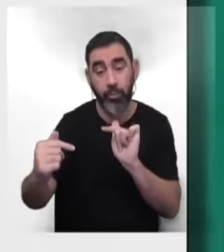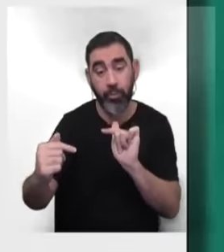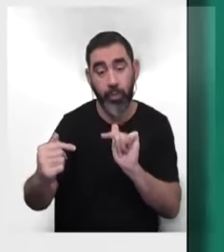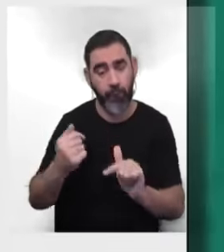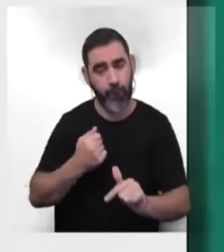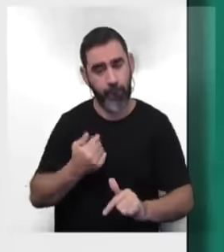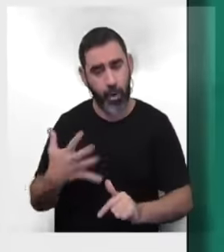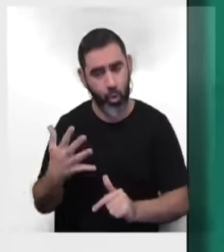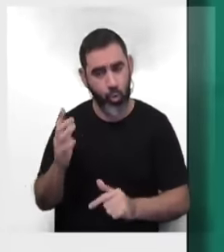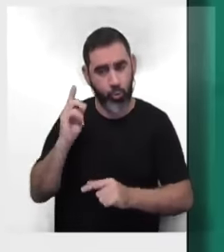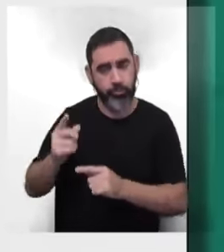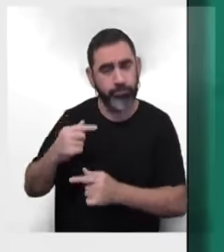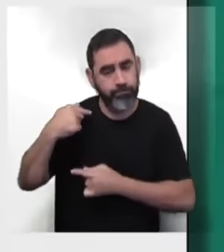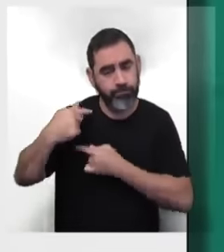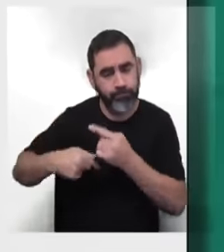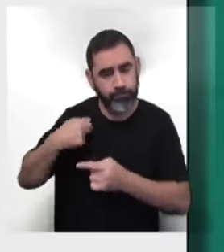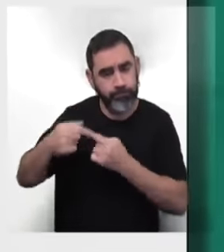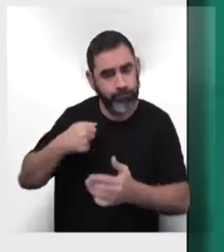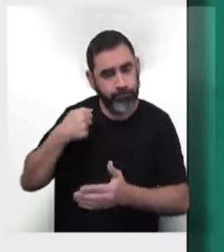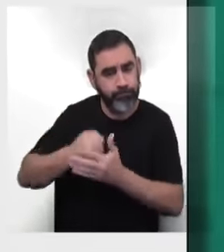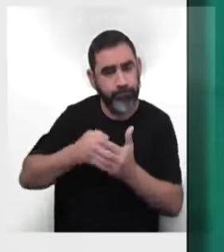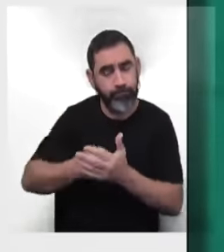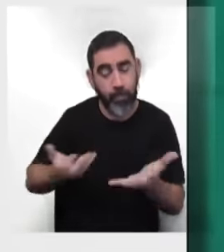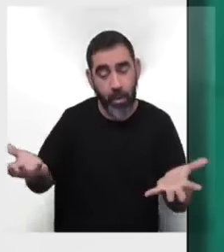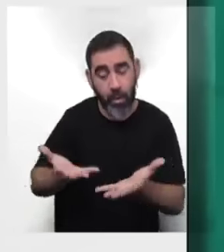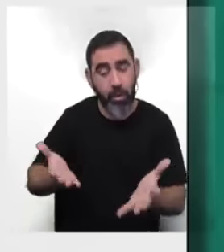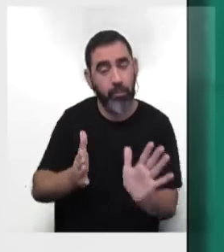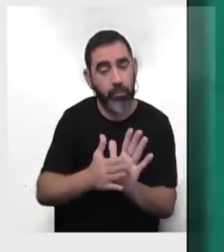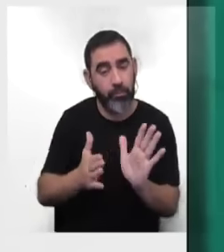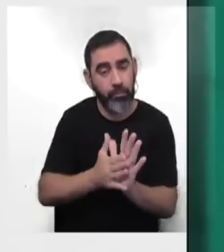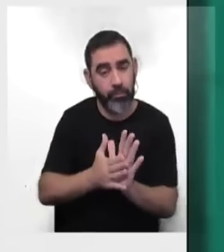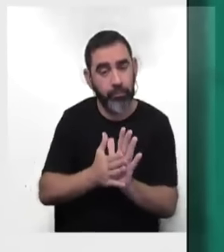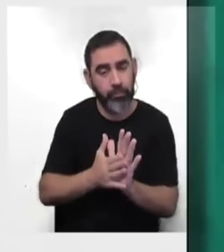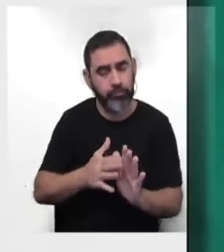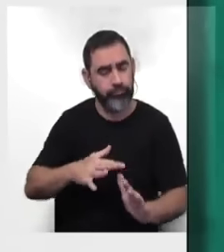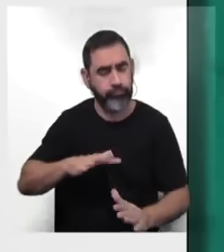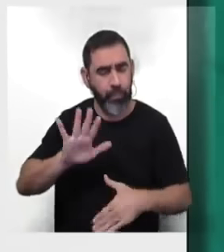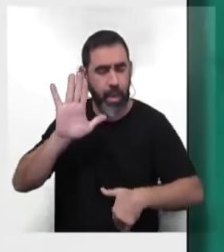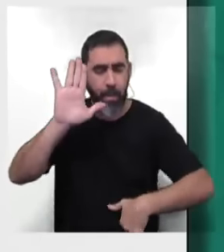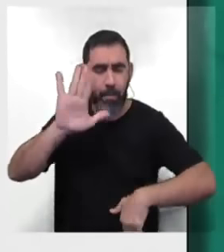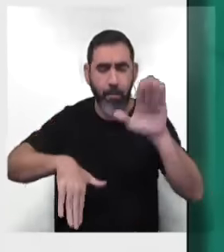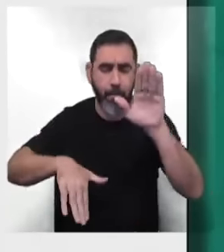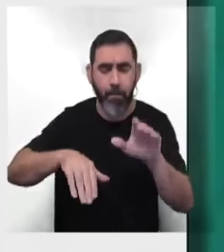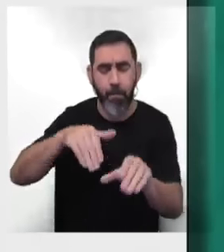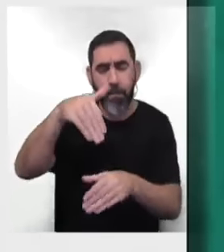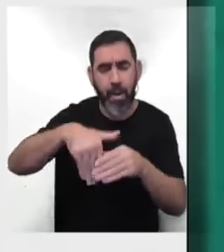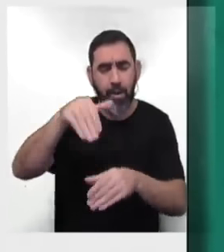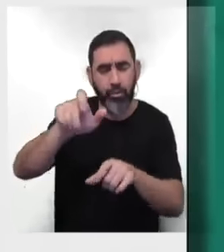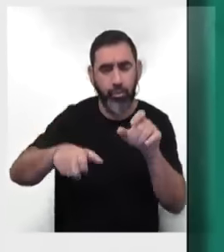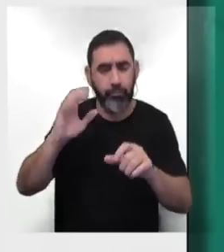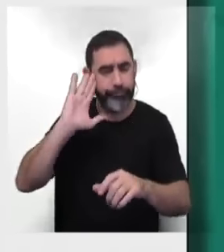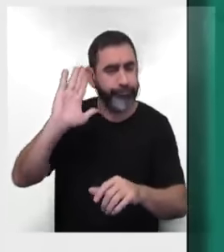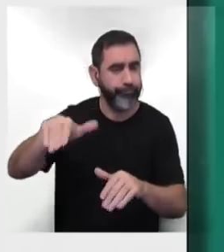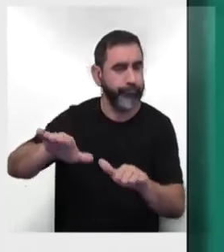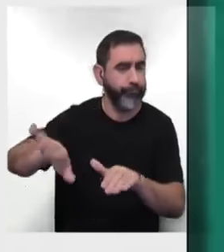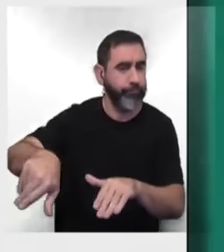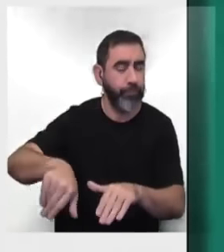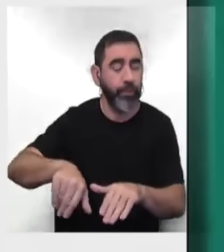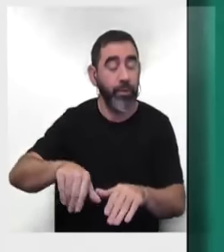decisión siguió adelante y hoy la evidencia muestra que fue una rotunda mayoría electoral desconocida de manera